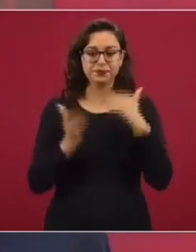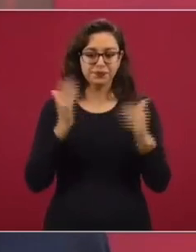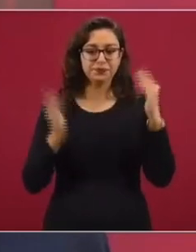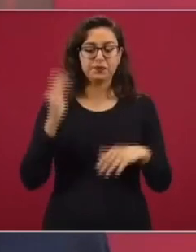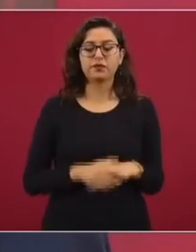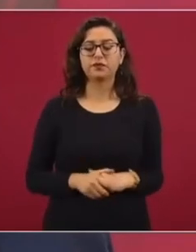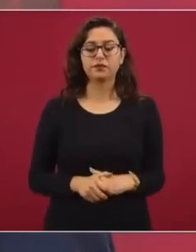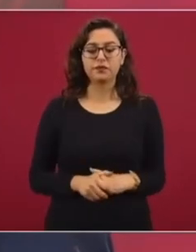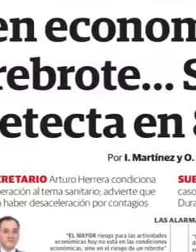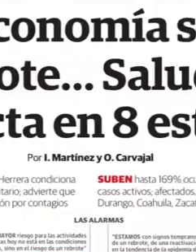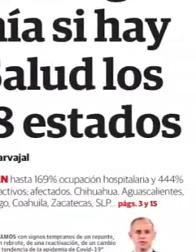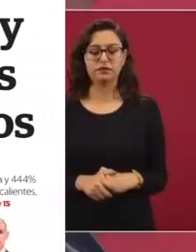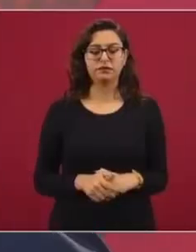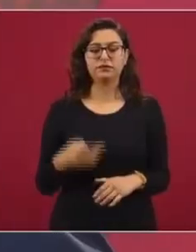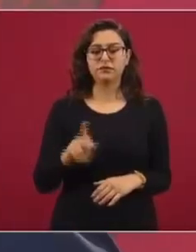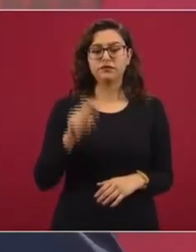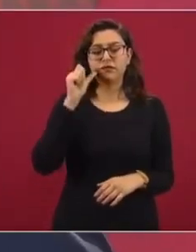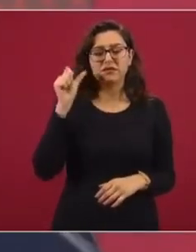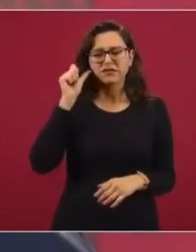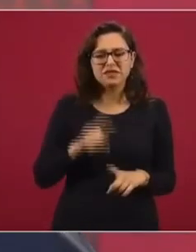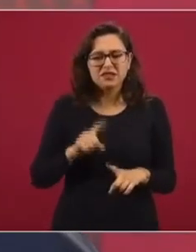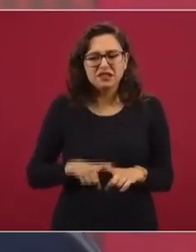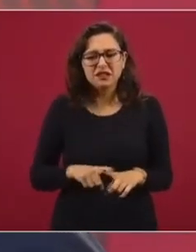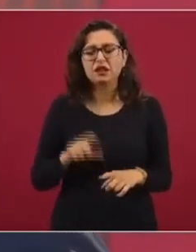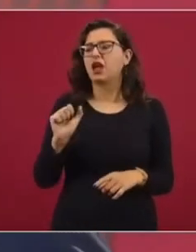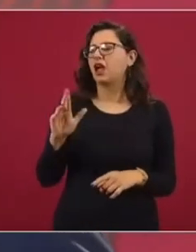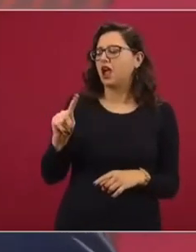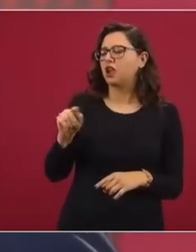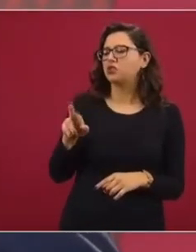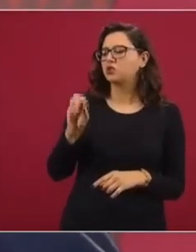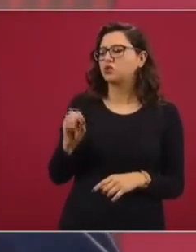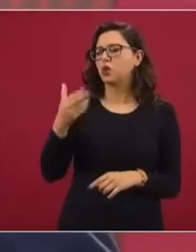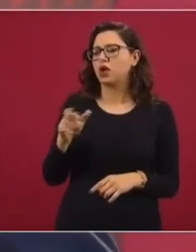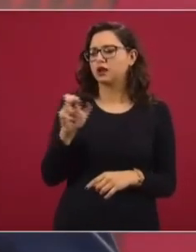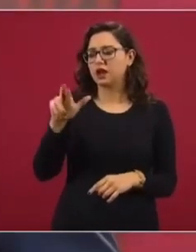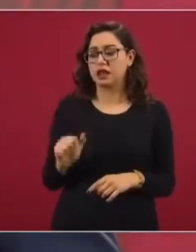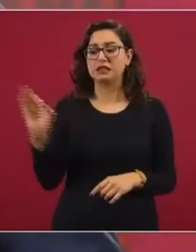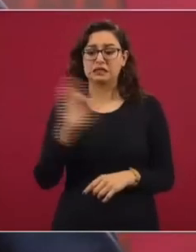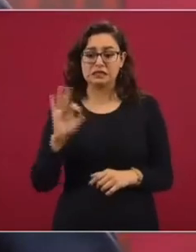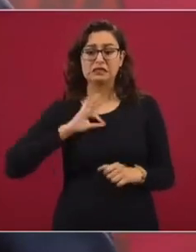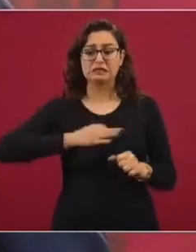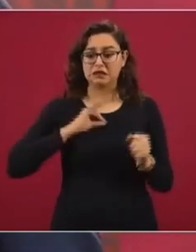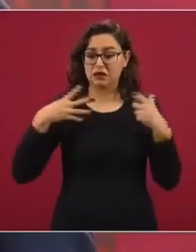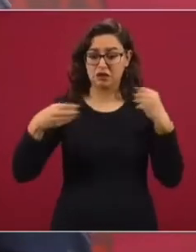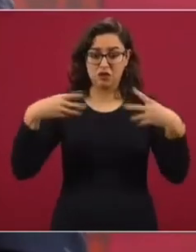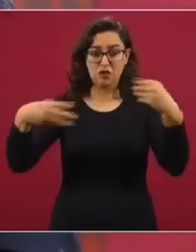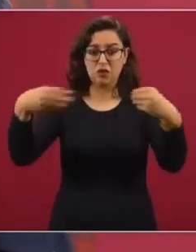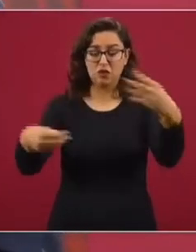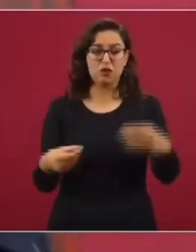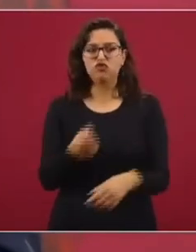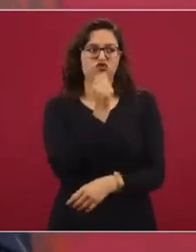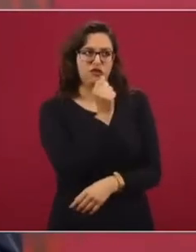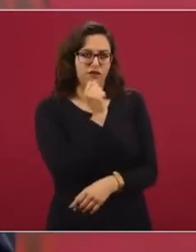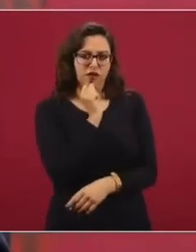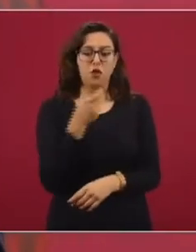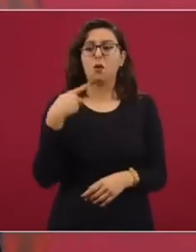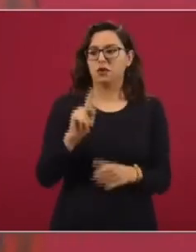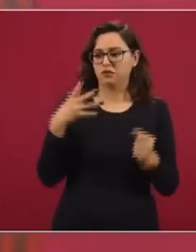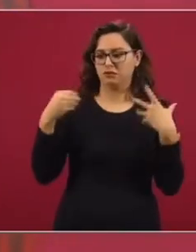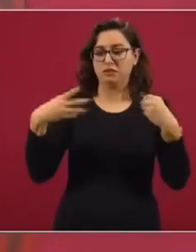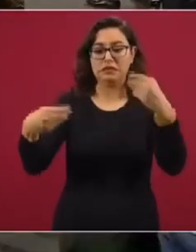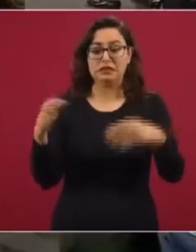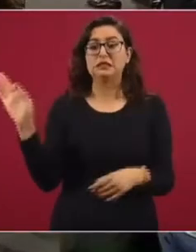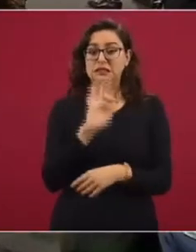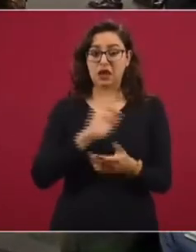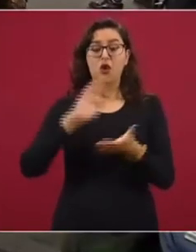Pero justo ayer Herrera, me decía precisamente el riesgo que hay de, Arturo Herrera, el riesgo que hay de que haber un rebrote, que como bien dice, bueno, todavía no es que se esté dando, pero pues México no está